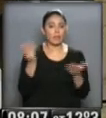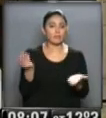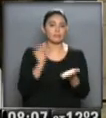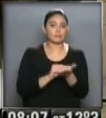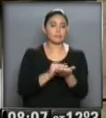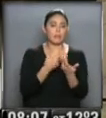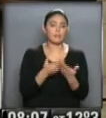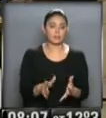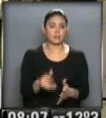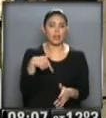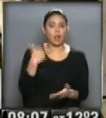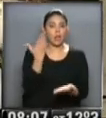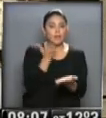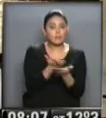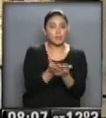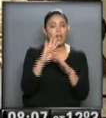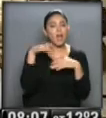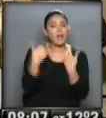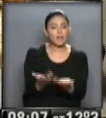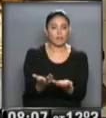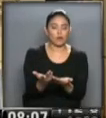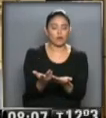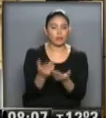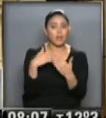caso, hay una medida cautelar a favor de